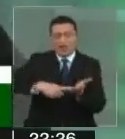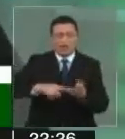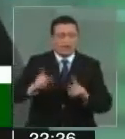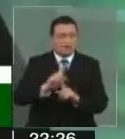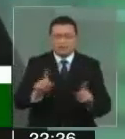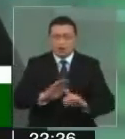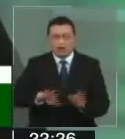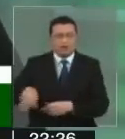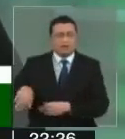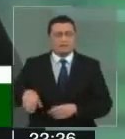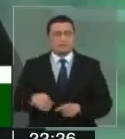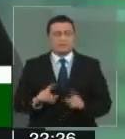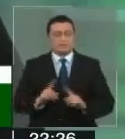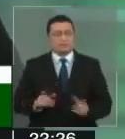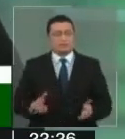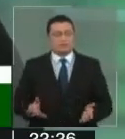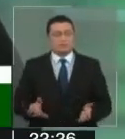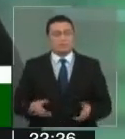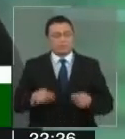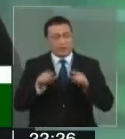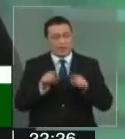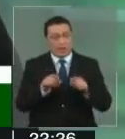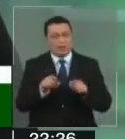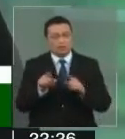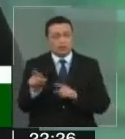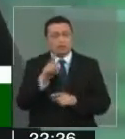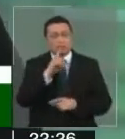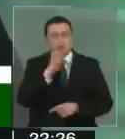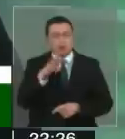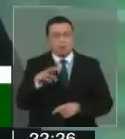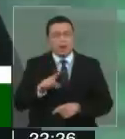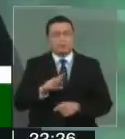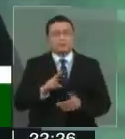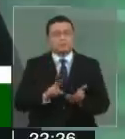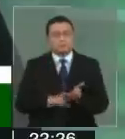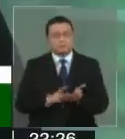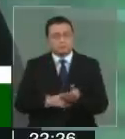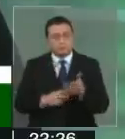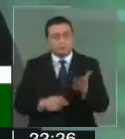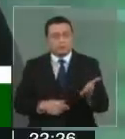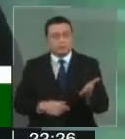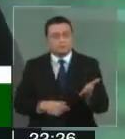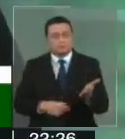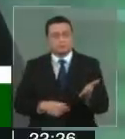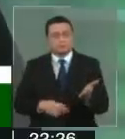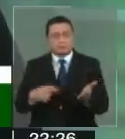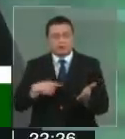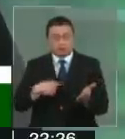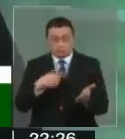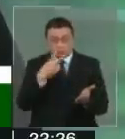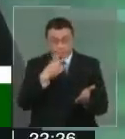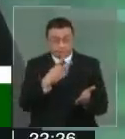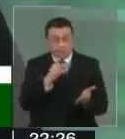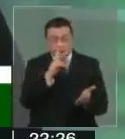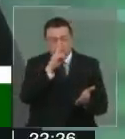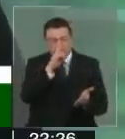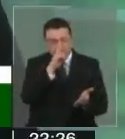tecnologías. Y eso es el Tomás, realmente. O sea, yo